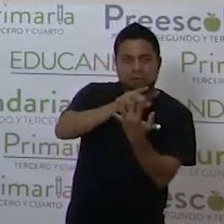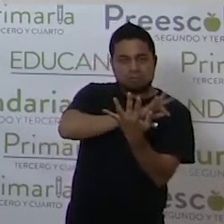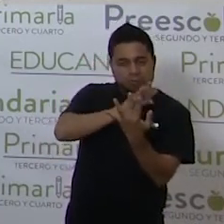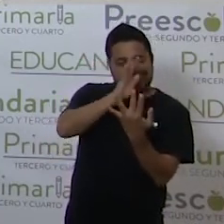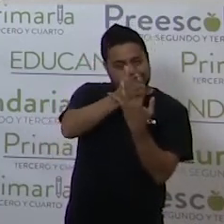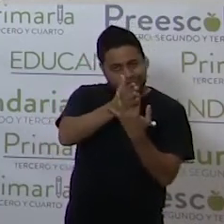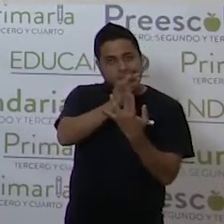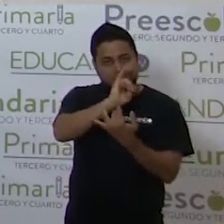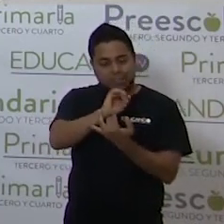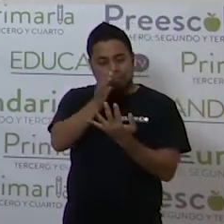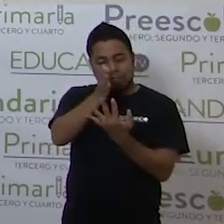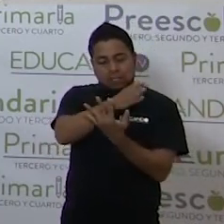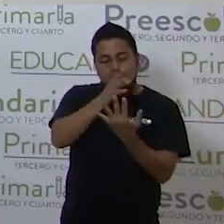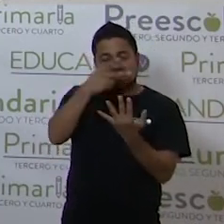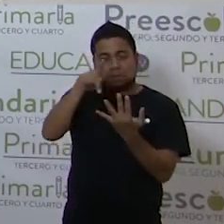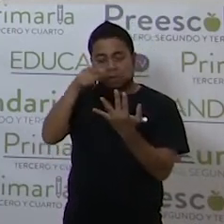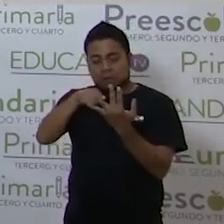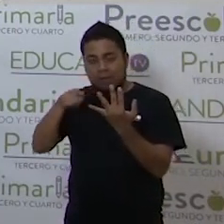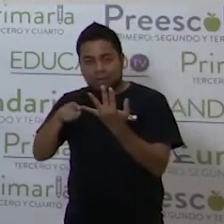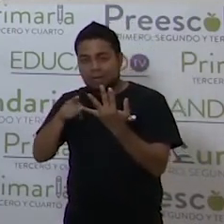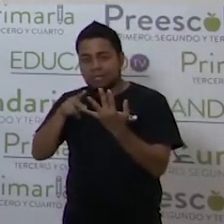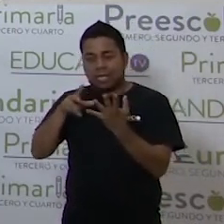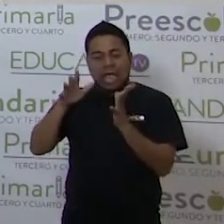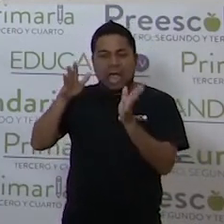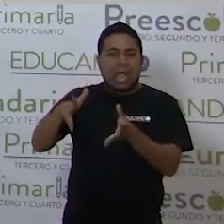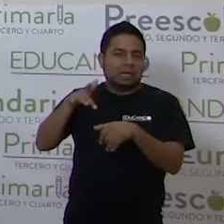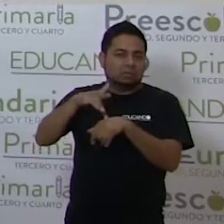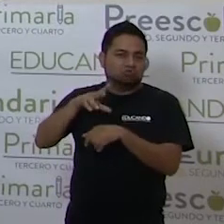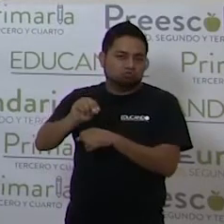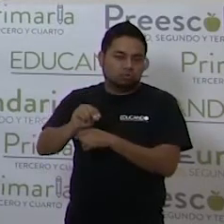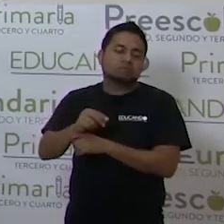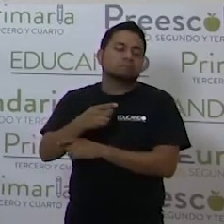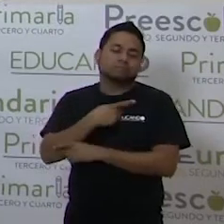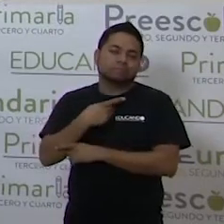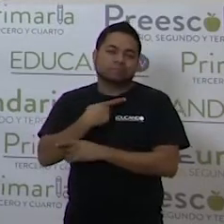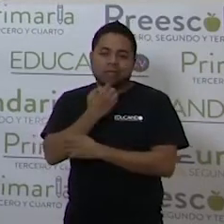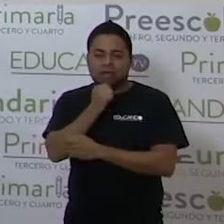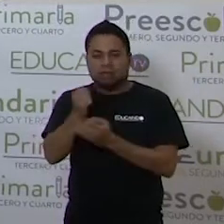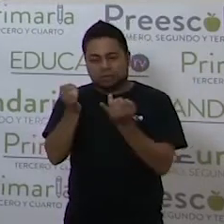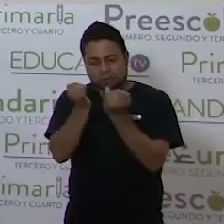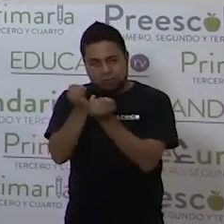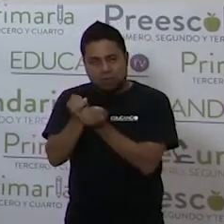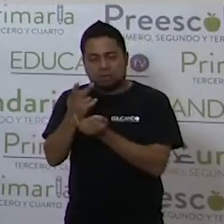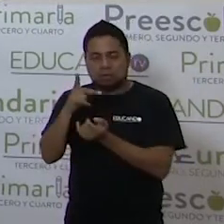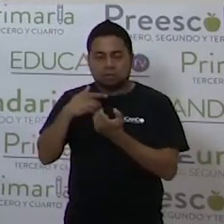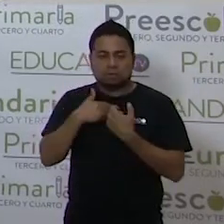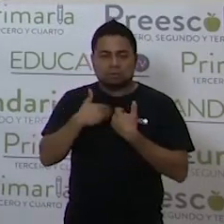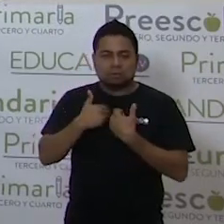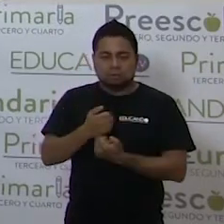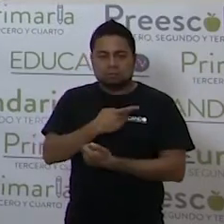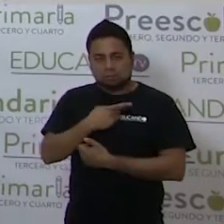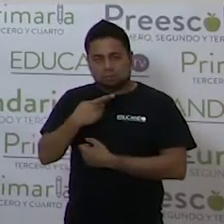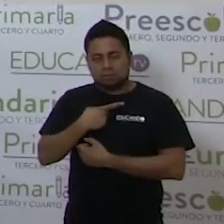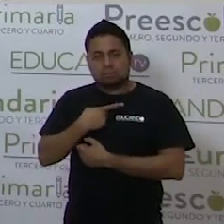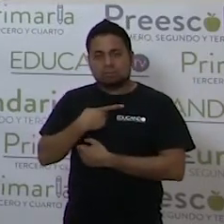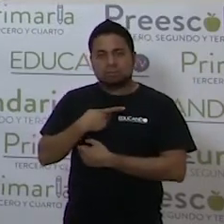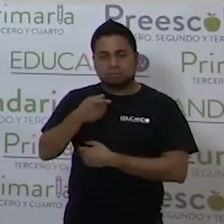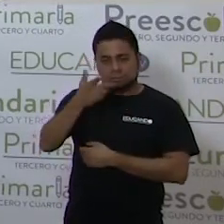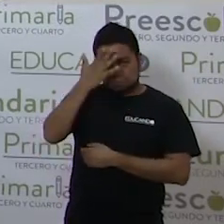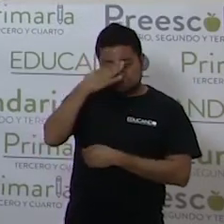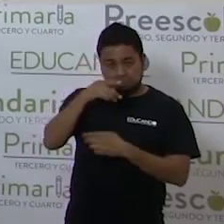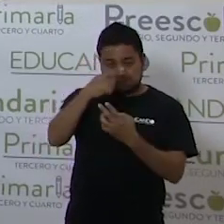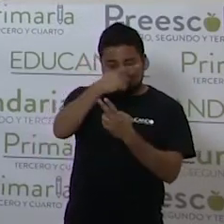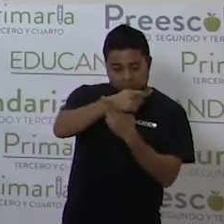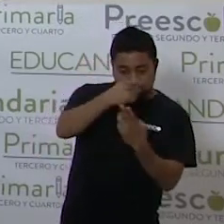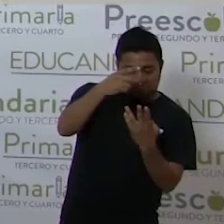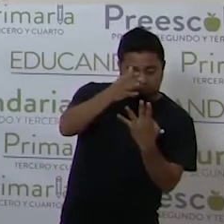miembro no se va a cumplir la igualdad entonces eso no es necesario que lo hagan siempre pero si tienen que entenderlo y tienen que saber que se lo hicieron